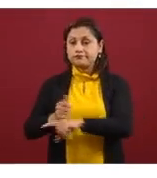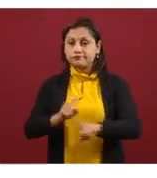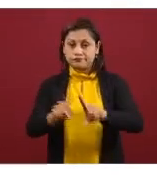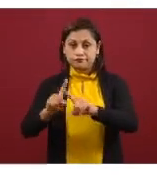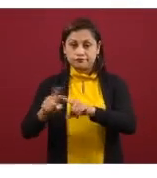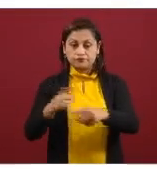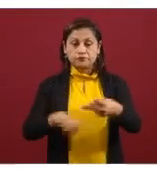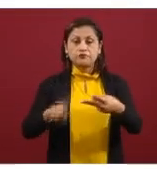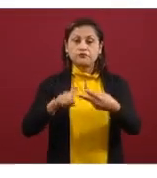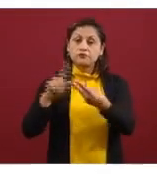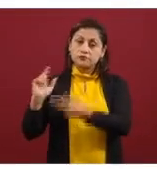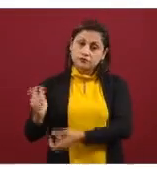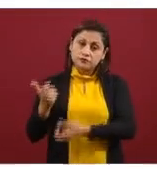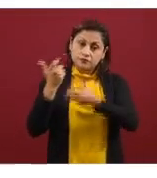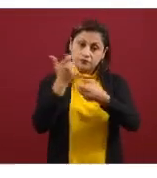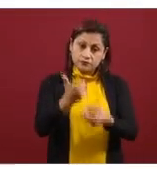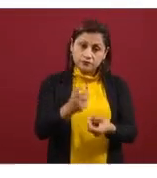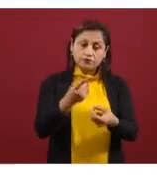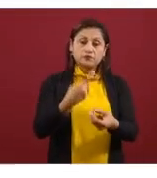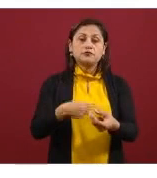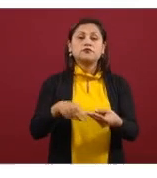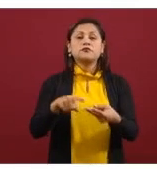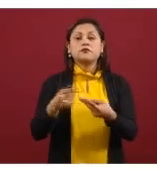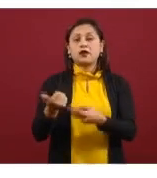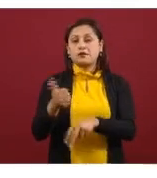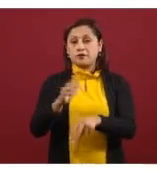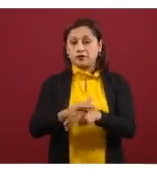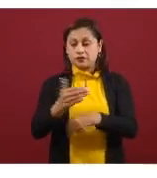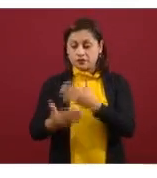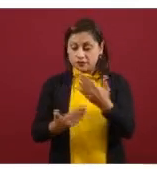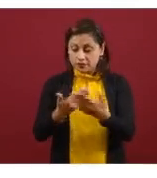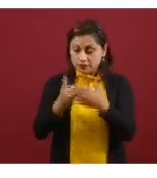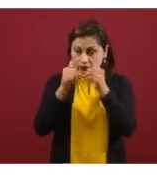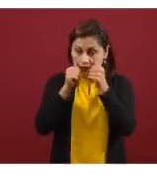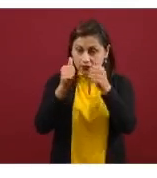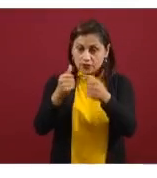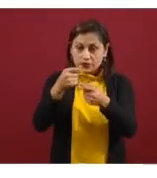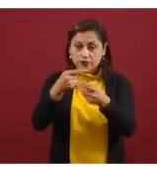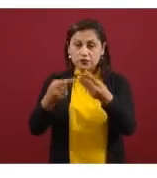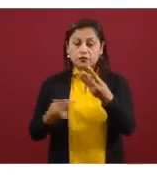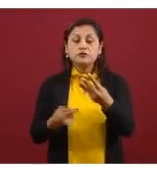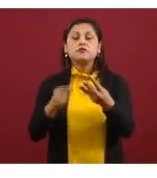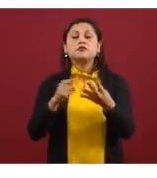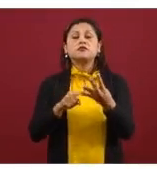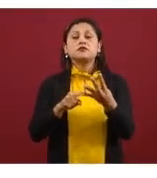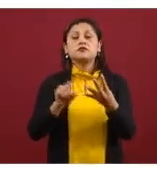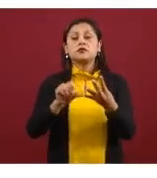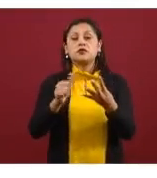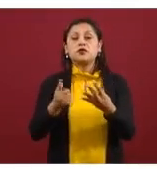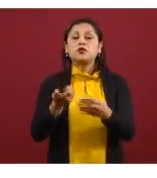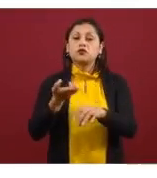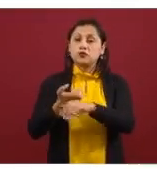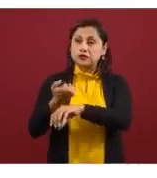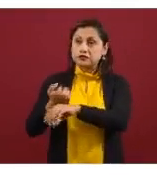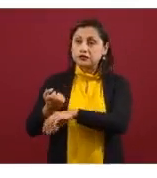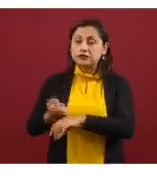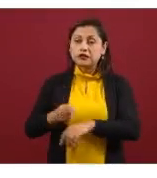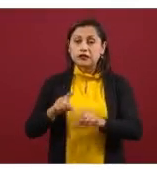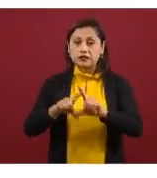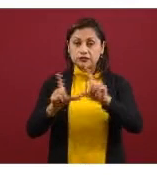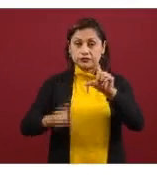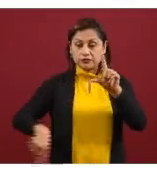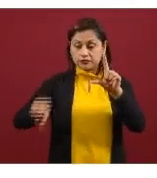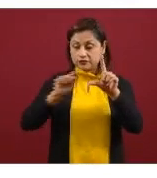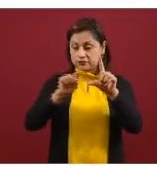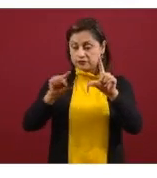de financiamiento y la administración de la prestación de servicios de salud. Los servicios estatales en las 32